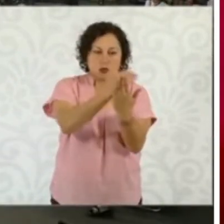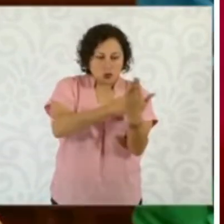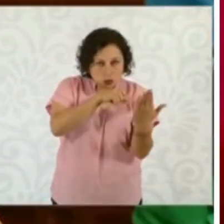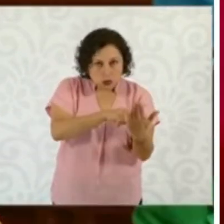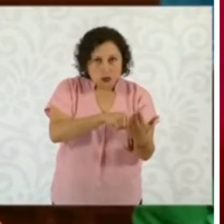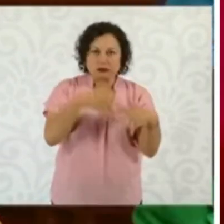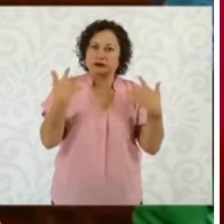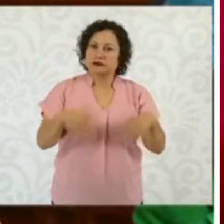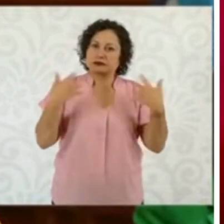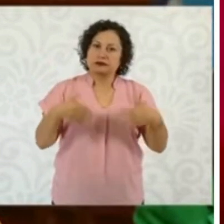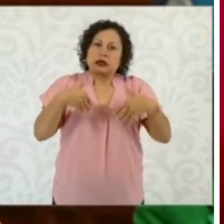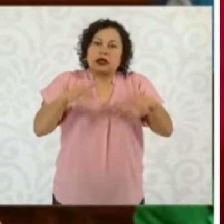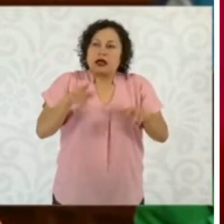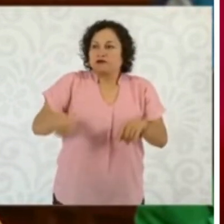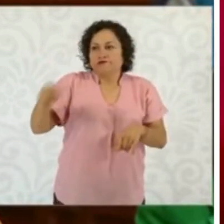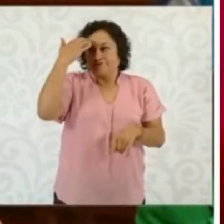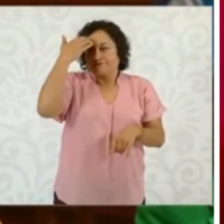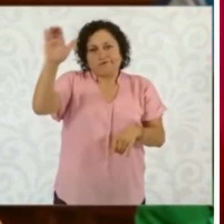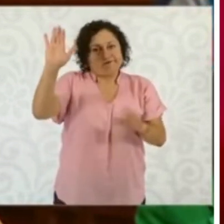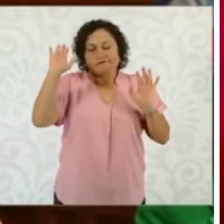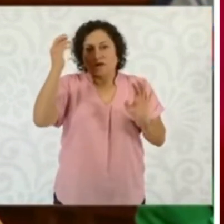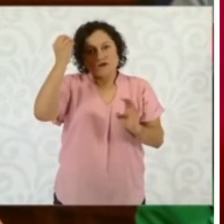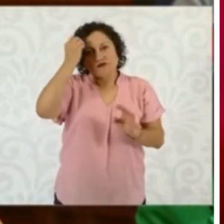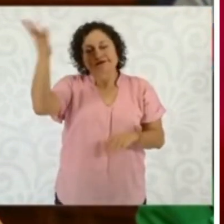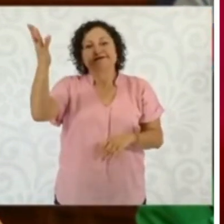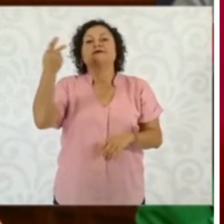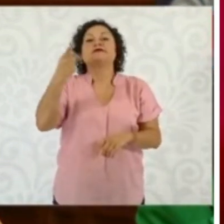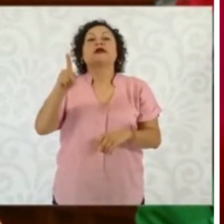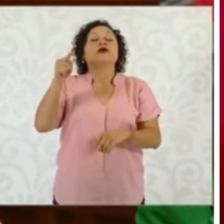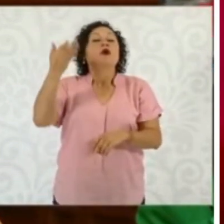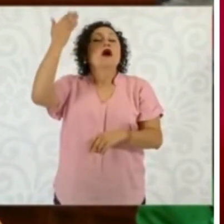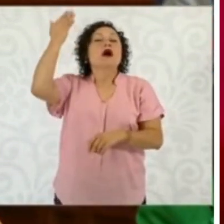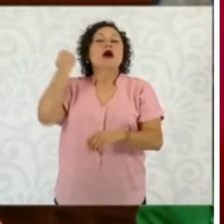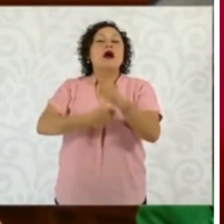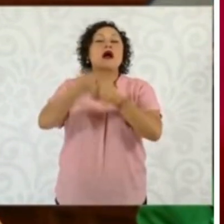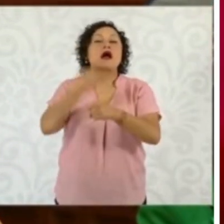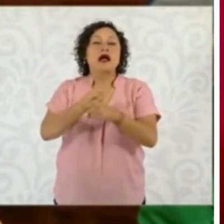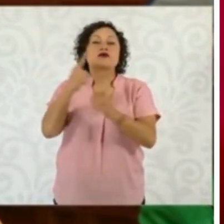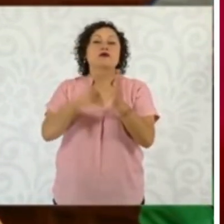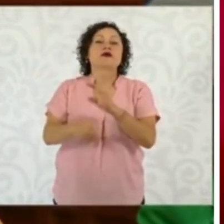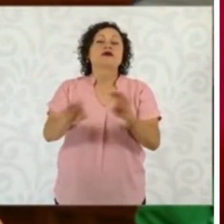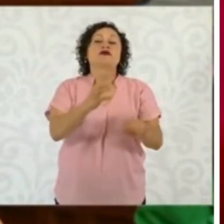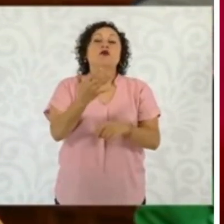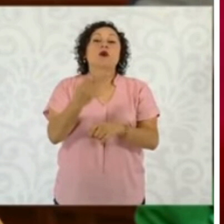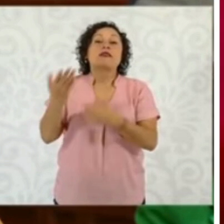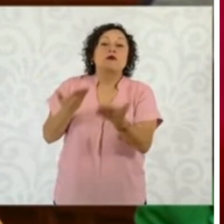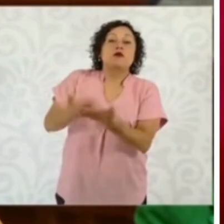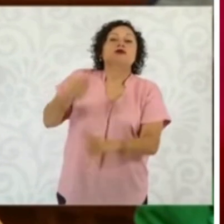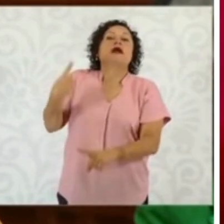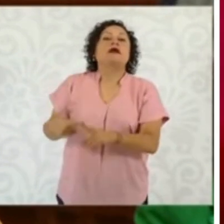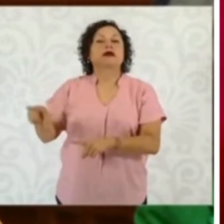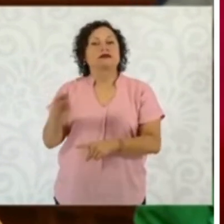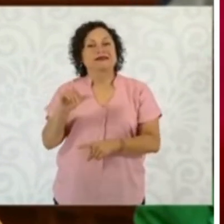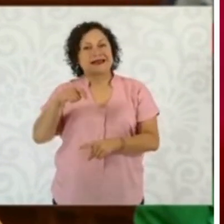acuerdan muchos de los colegas, pero lo propone David Alfaro Siqueiros en los años 50. Entonces, Presidenta, hoy la